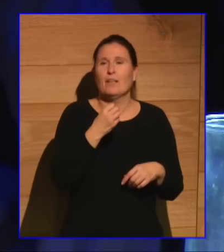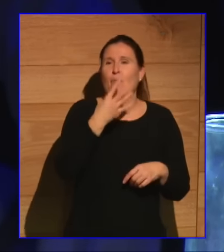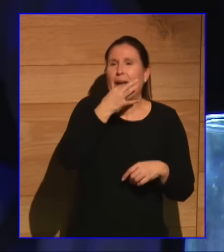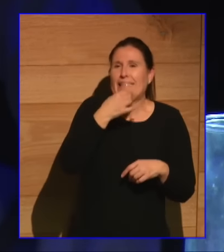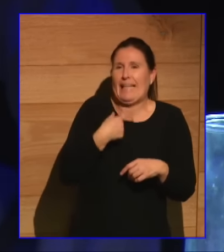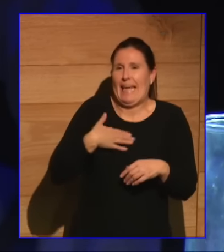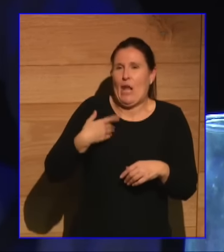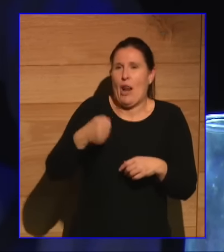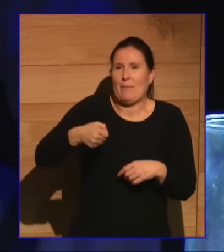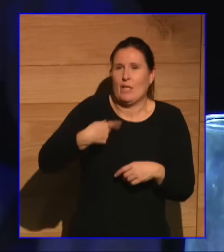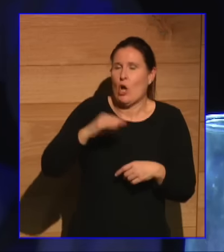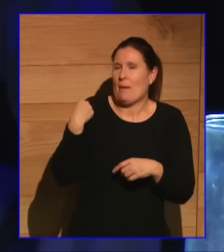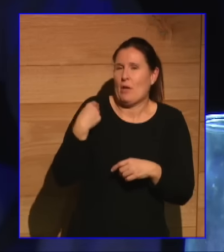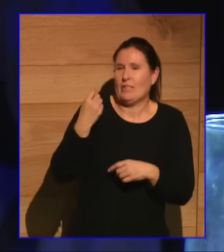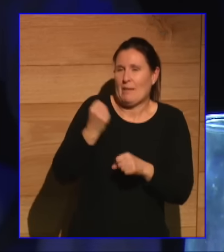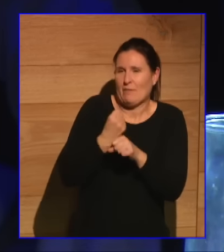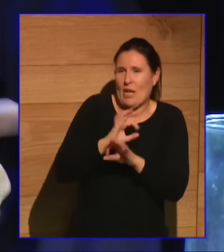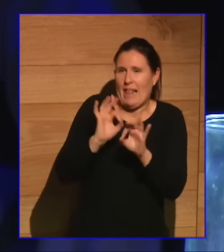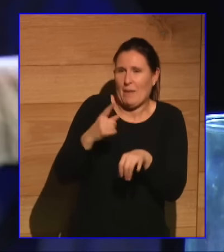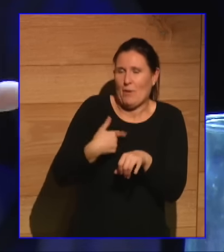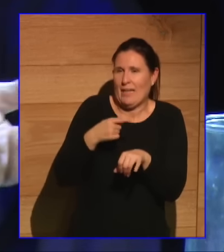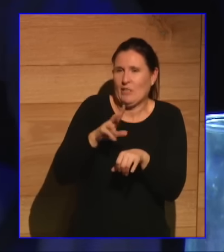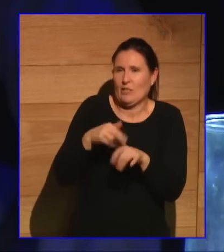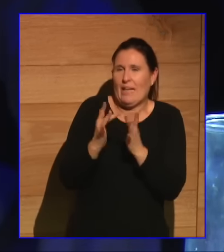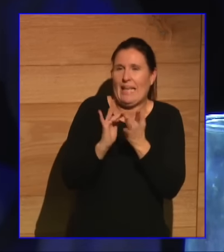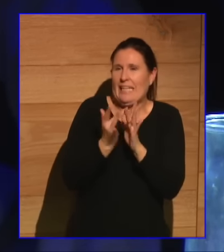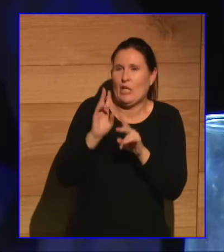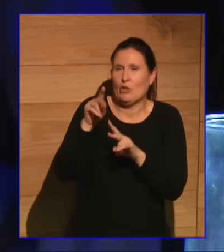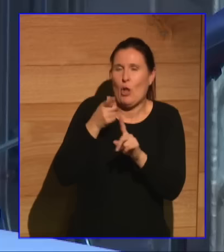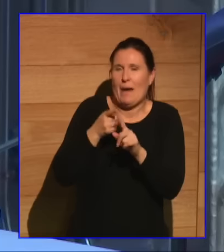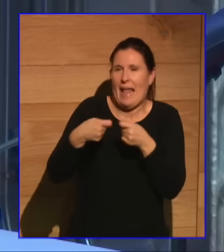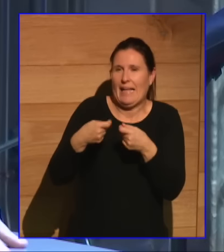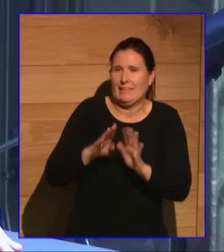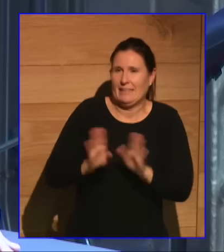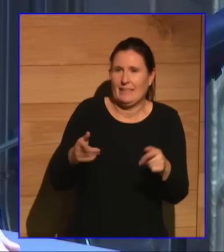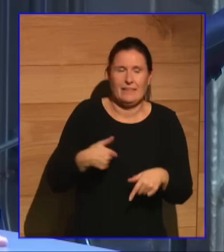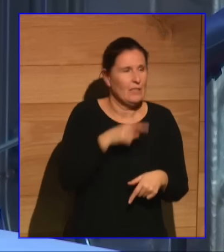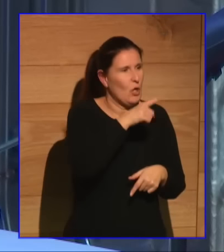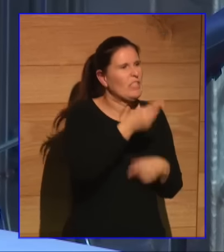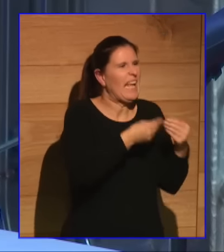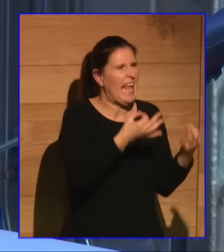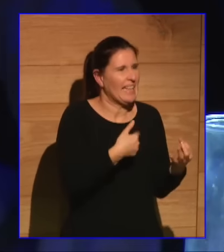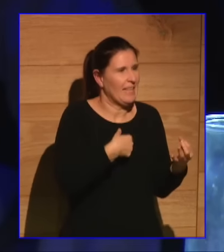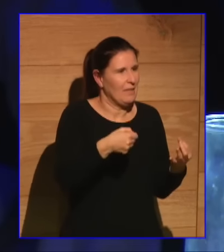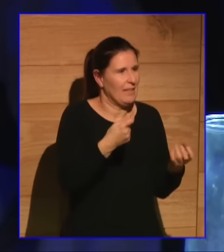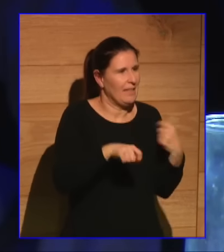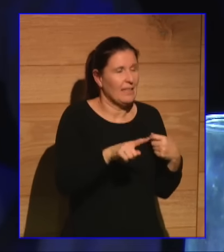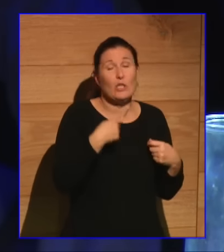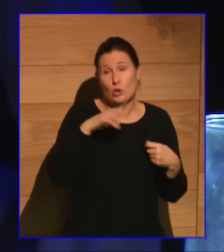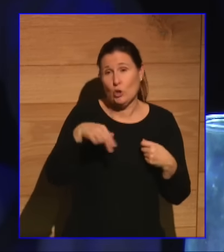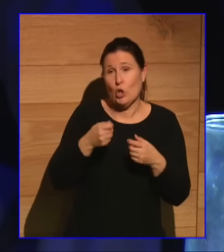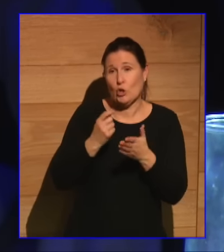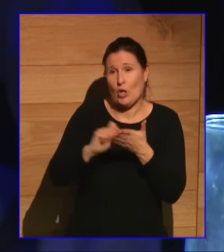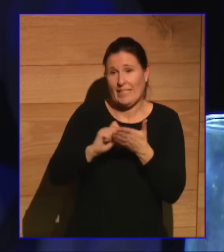No me pregunte ni mi profesión ni nada, porque la verdad es que esto va a ser una interacción económica nada más. Vale, ¿y usted a qué se dedica antes de vender la maleta? Pues soy escritor, pero le he